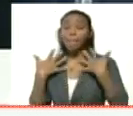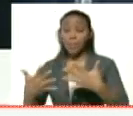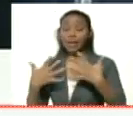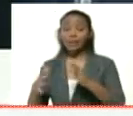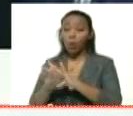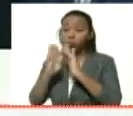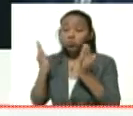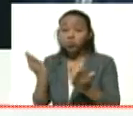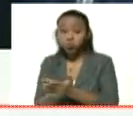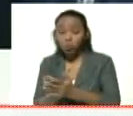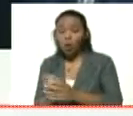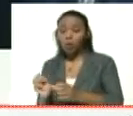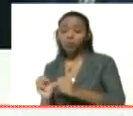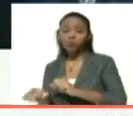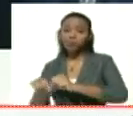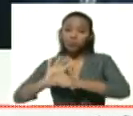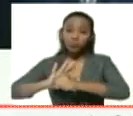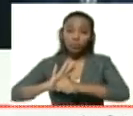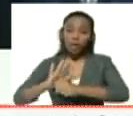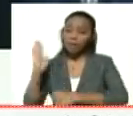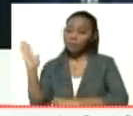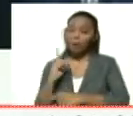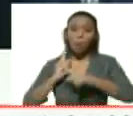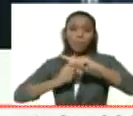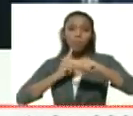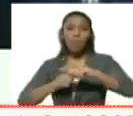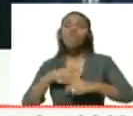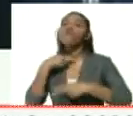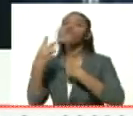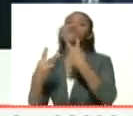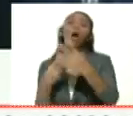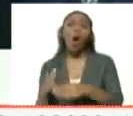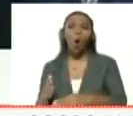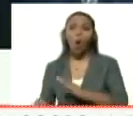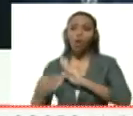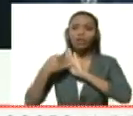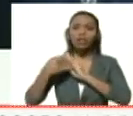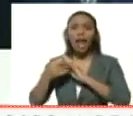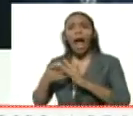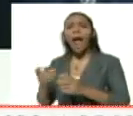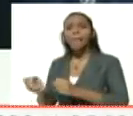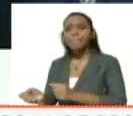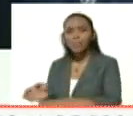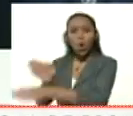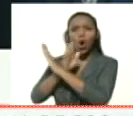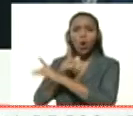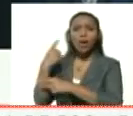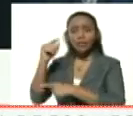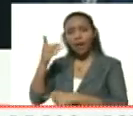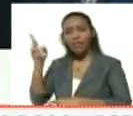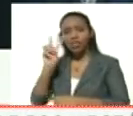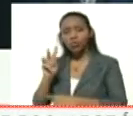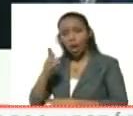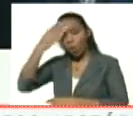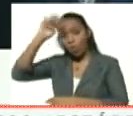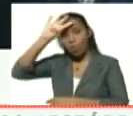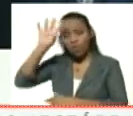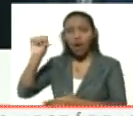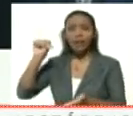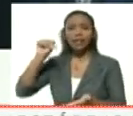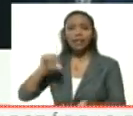global por el coronavirus, se han venido sumando voces contra el bloqueo que sufre Venezuela, al igual que Cuba, Irán y otras